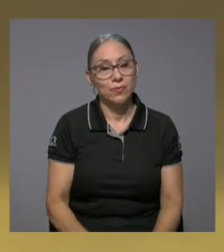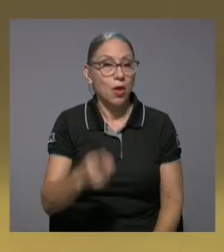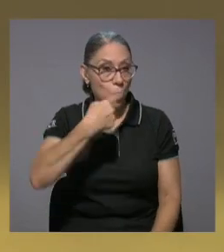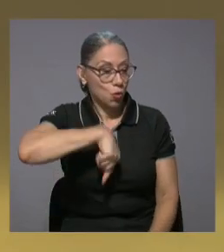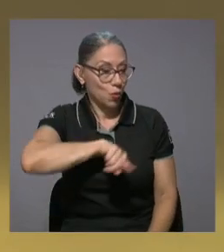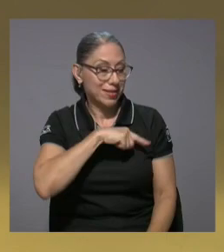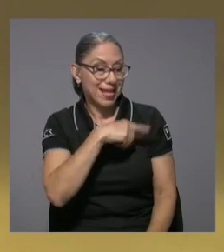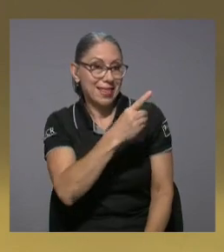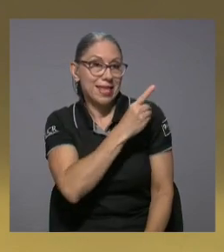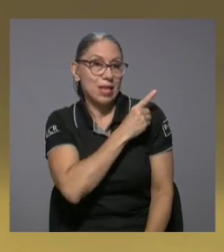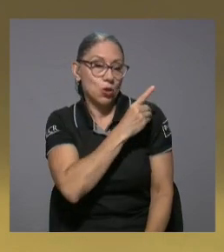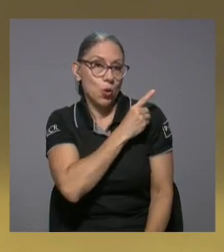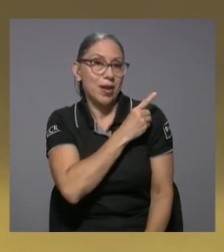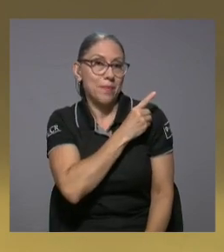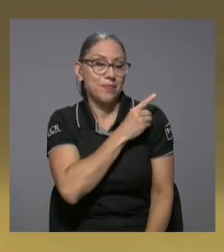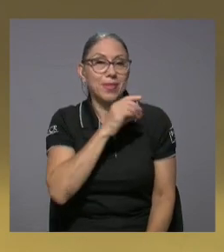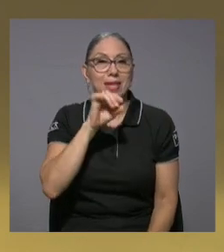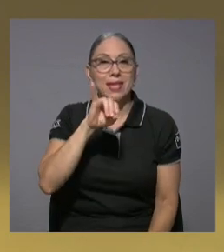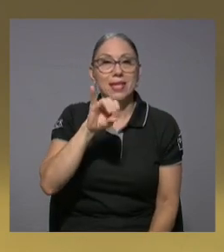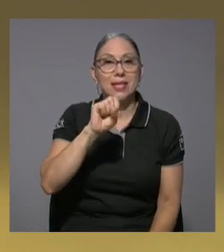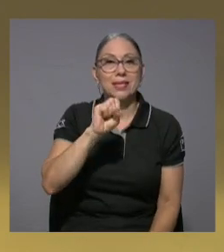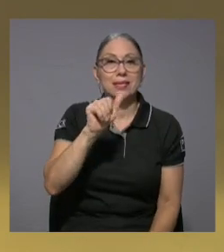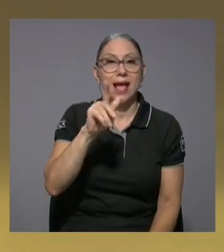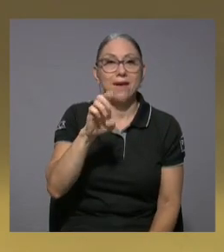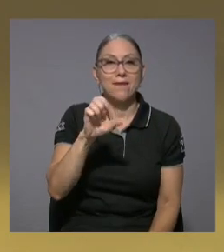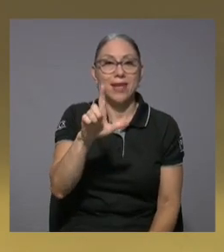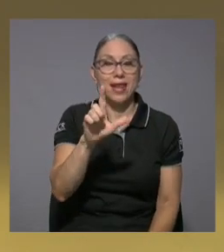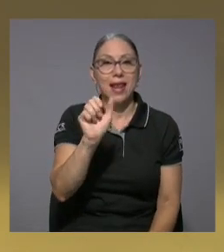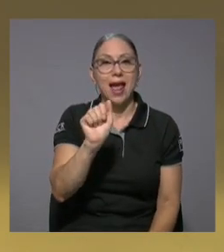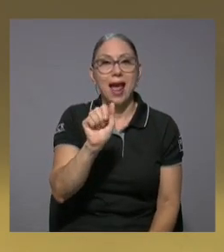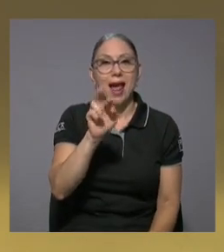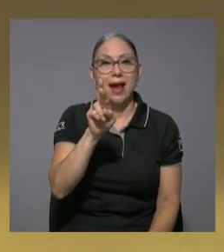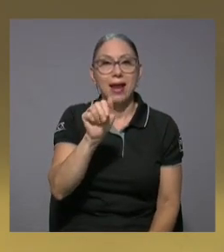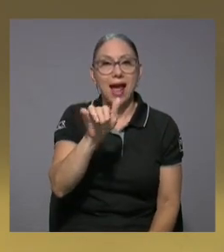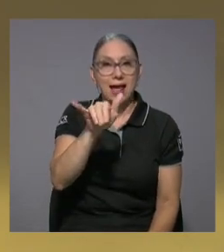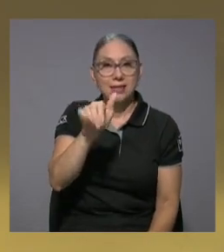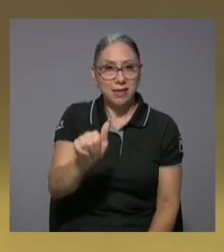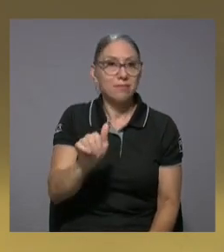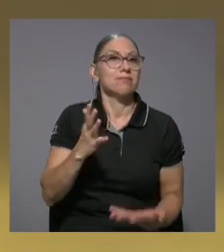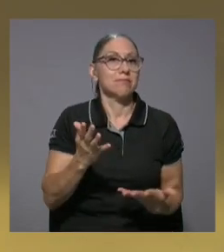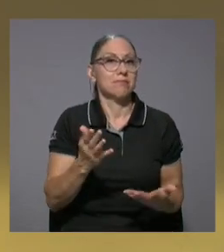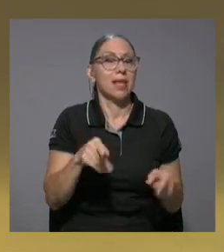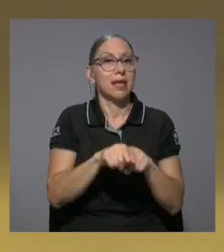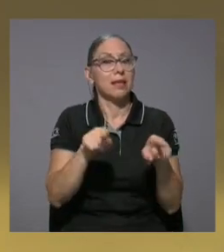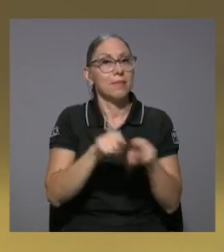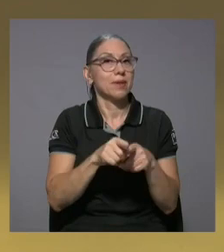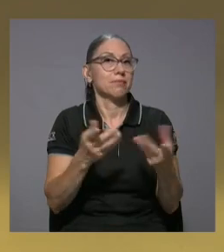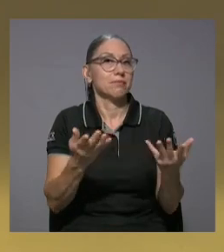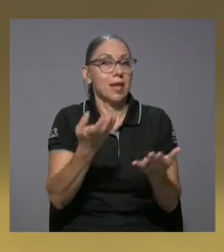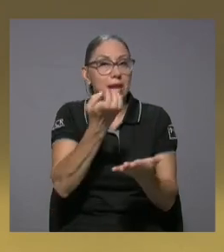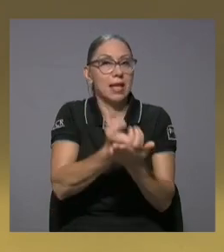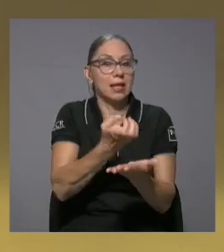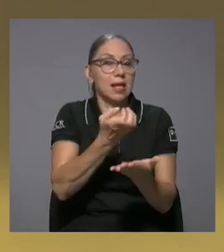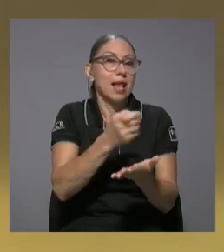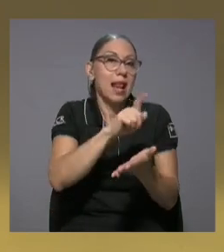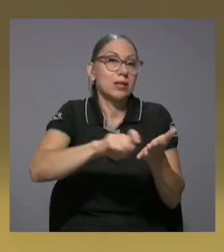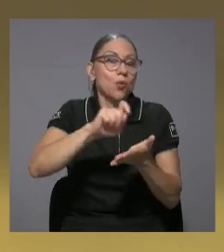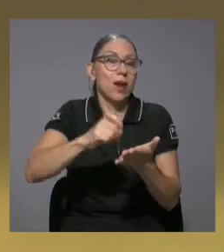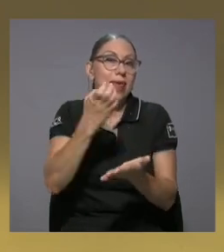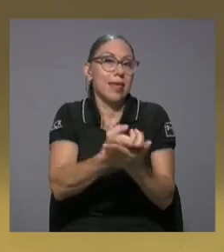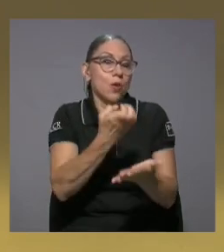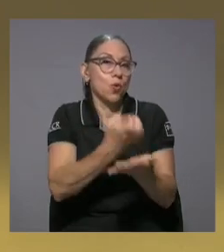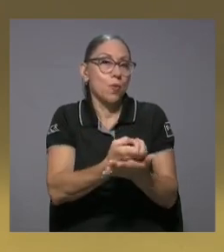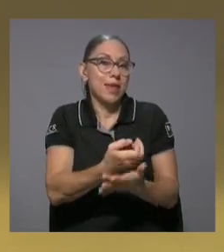doña Isabel Araya, ha hecho, y la Escuela de Economía, que es lo que usted y yo